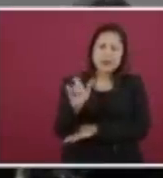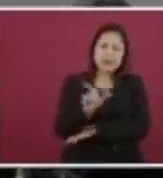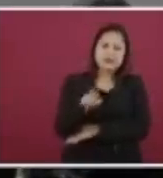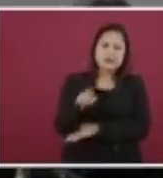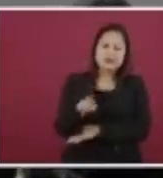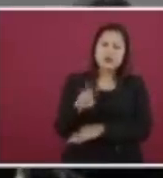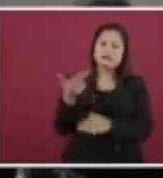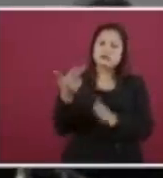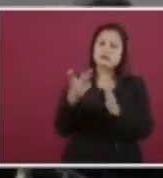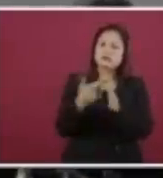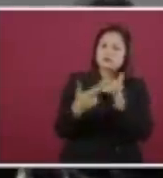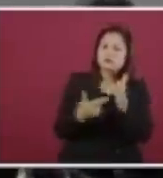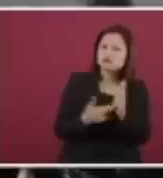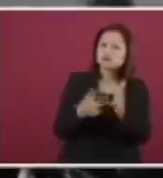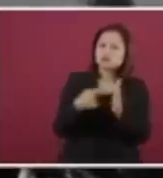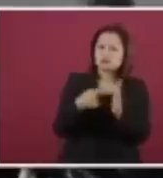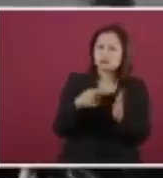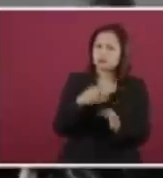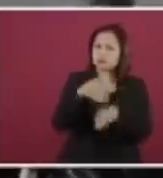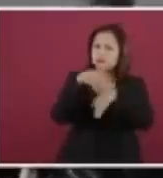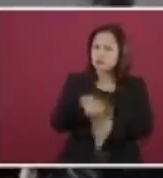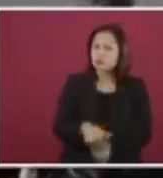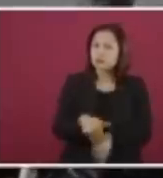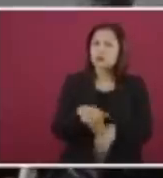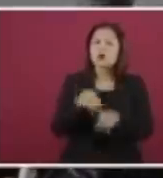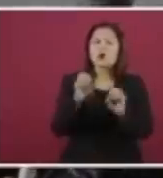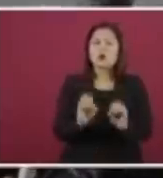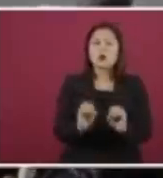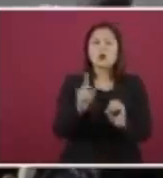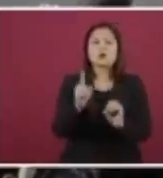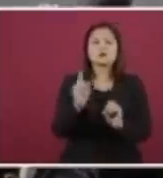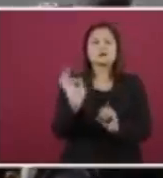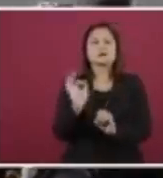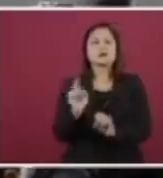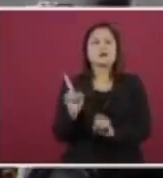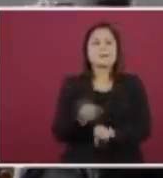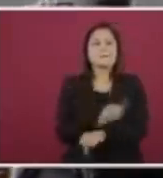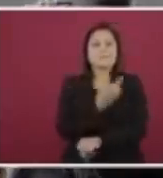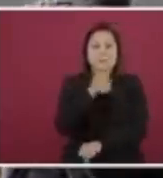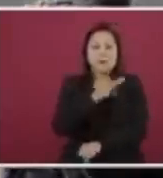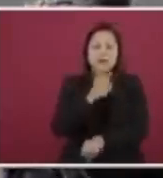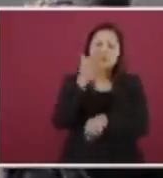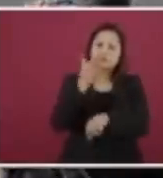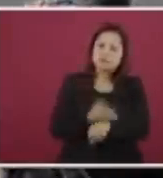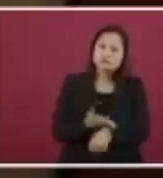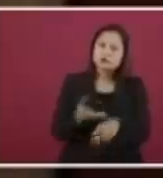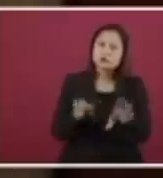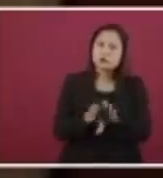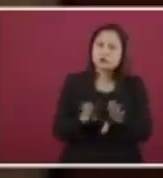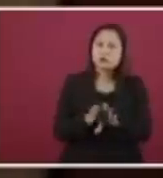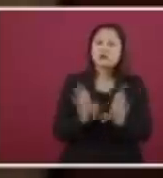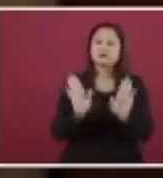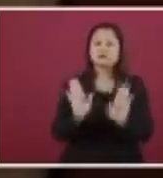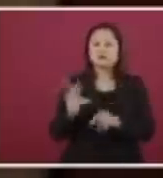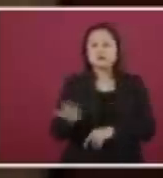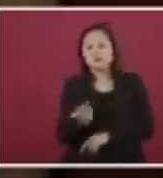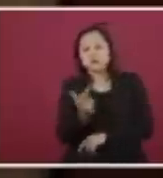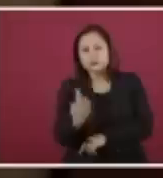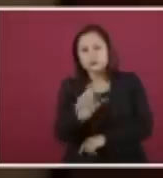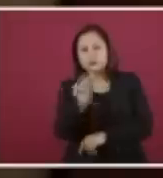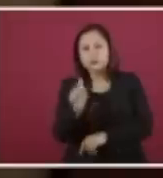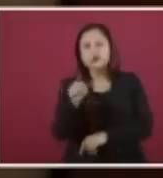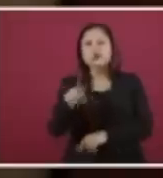no se cumplen. Y también, ¿quiénes pueden ser concesionarios? Ahora con el cambio de gobierno, ¿podrían